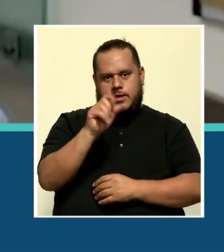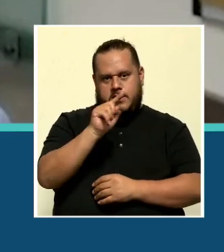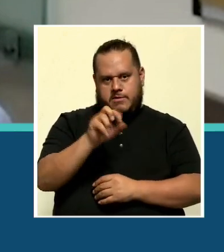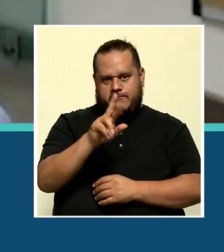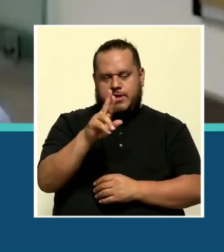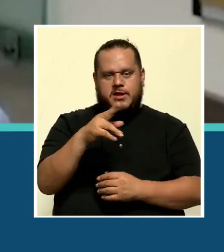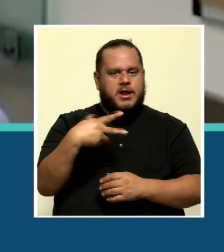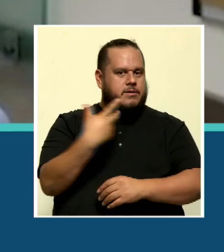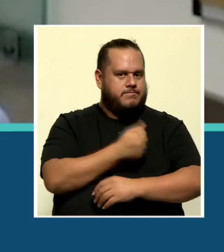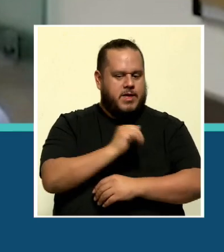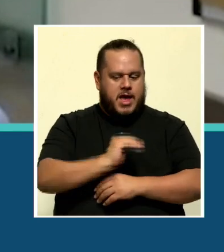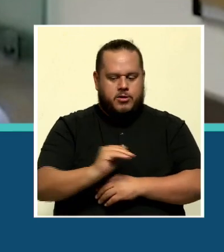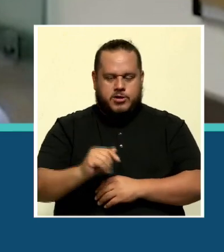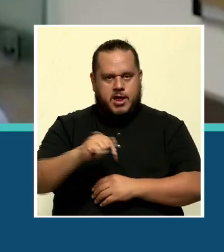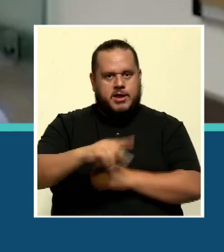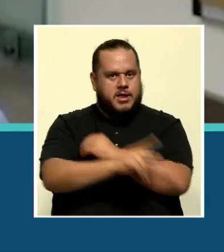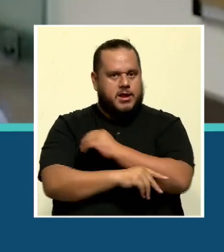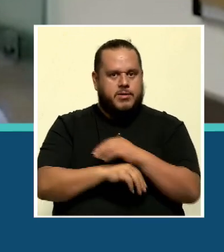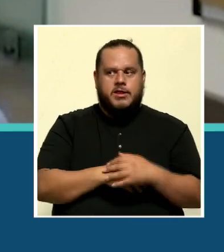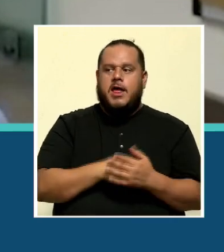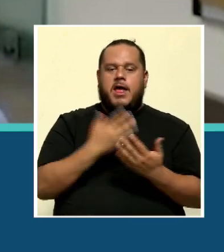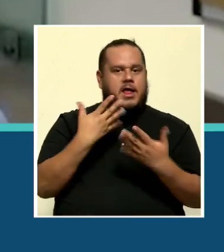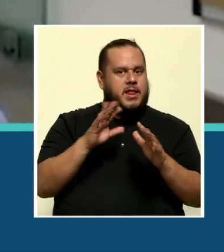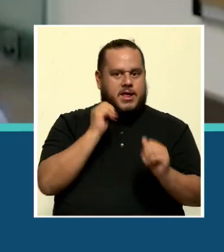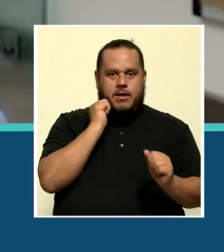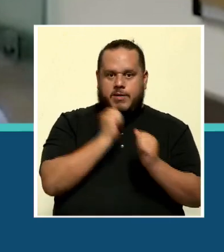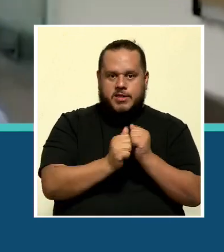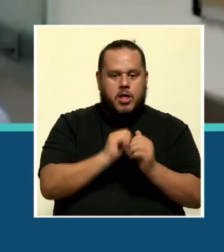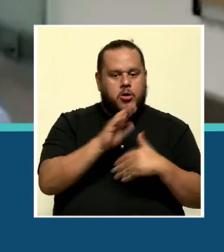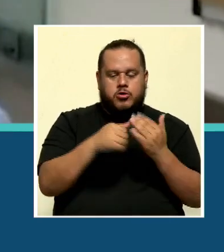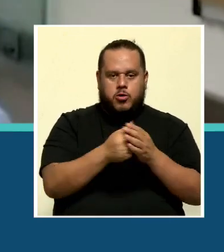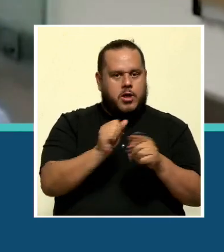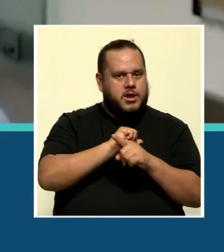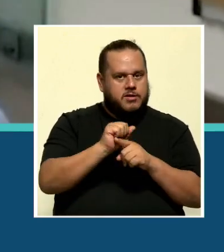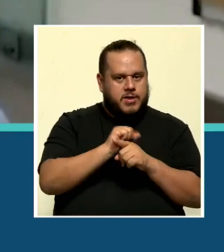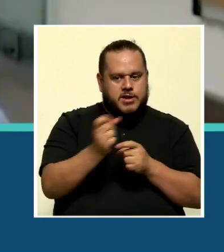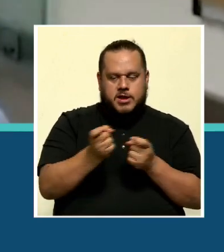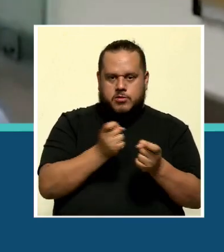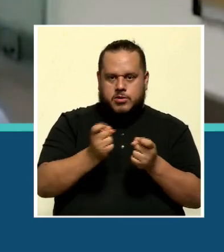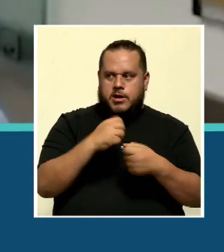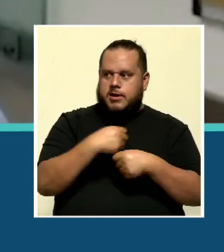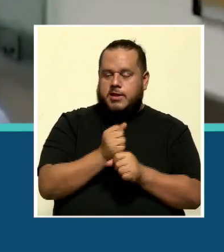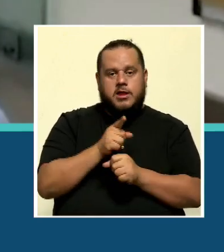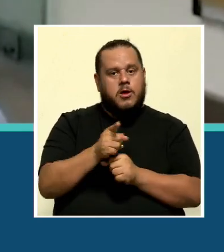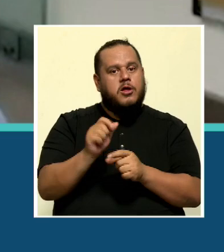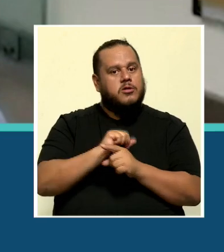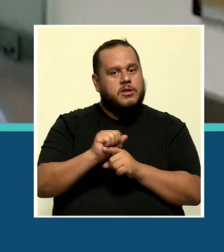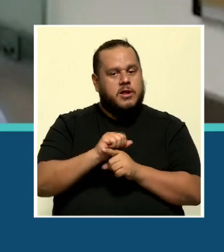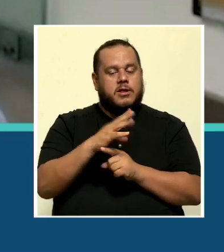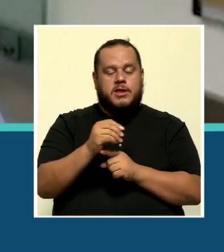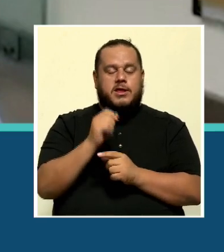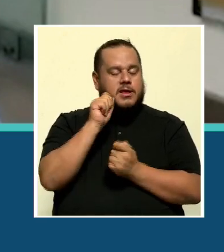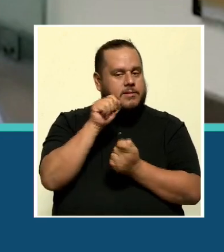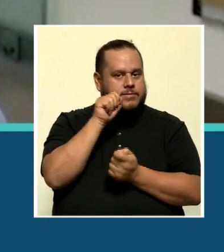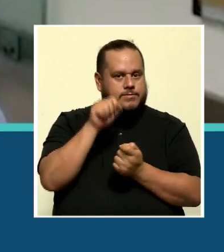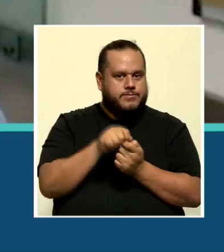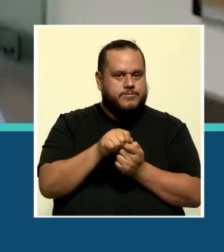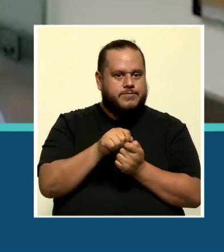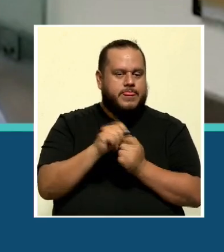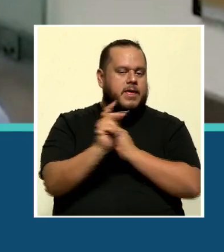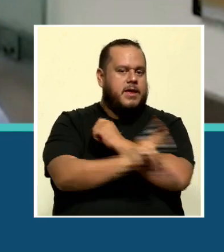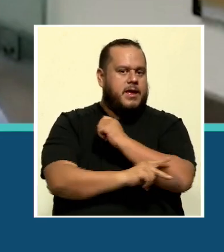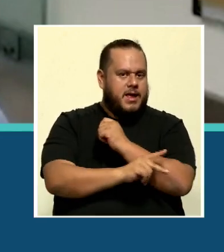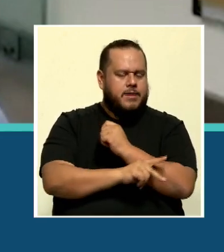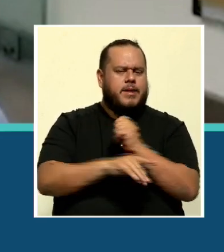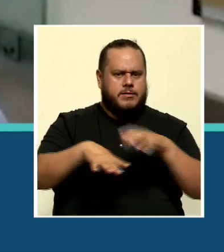país es la que ha pasado los ensayos clínicos controlados, que se han revisado esos ensayos y que precisamente el país